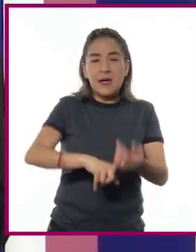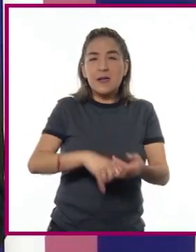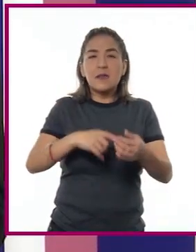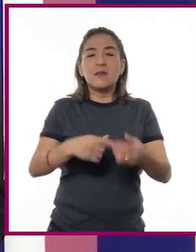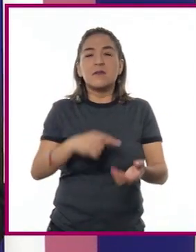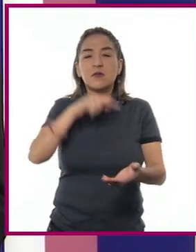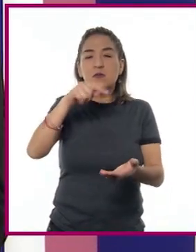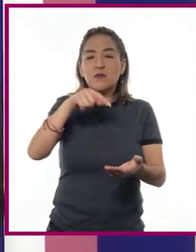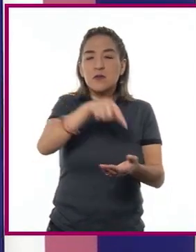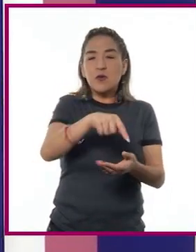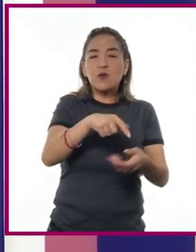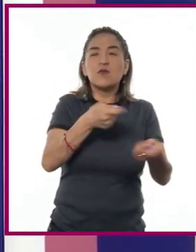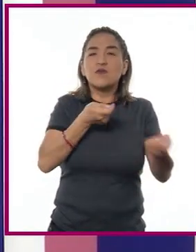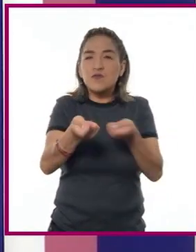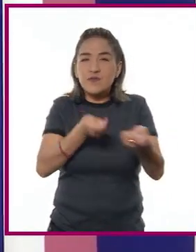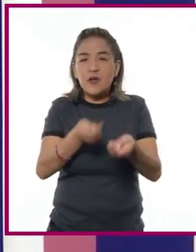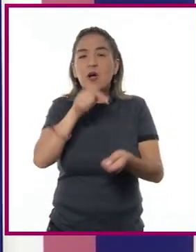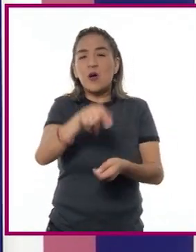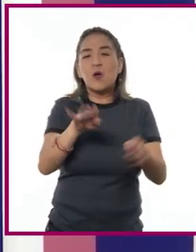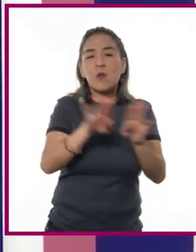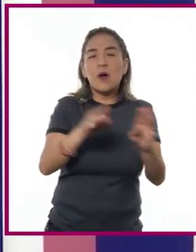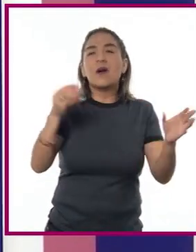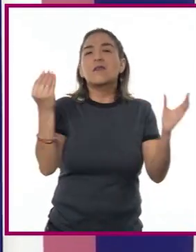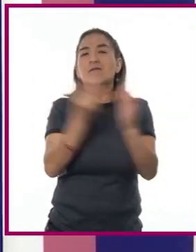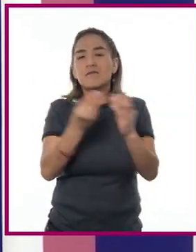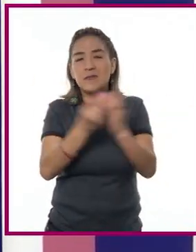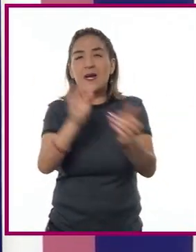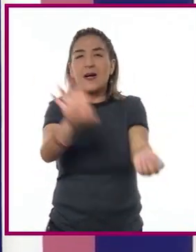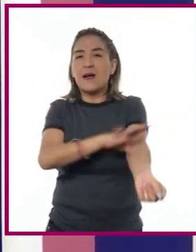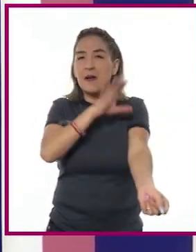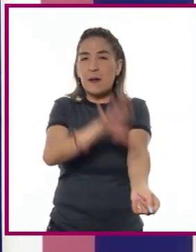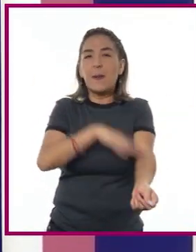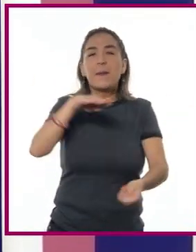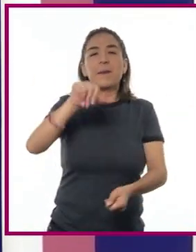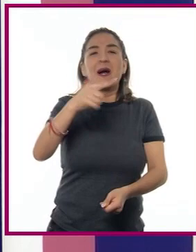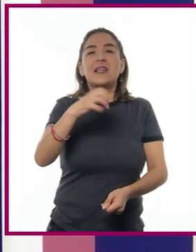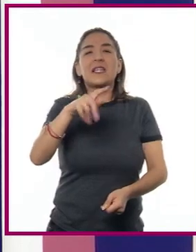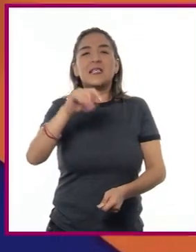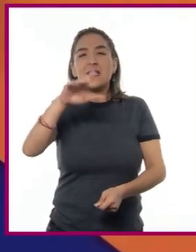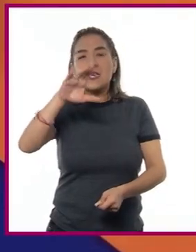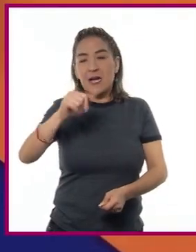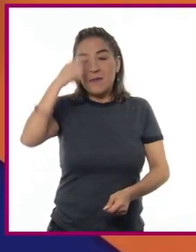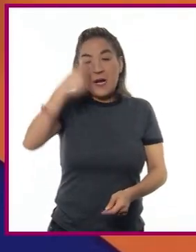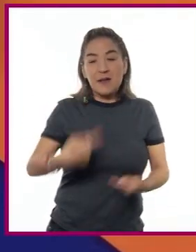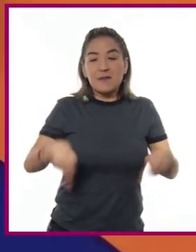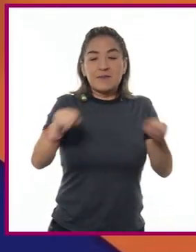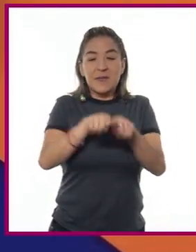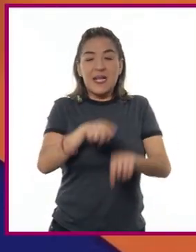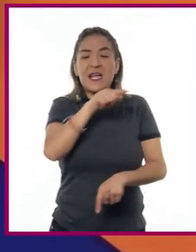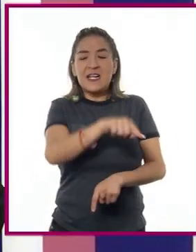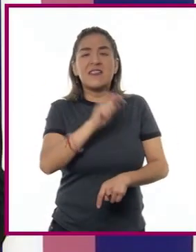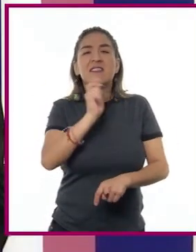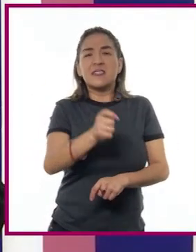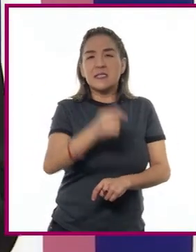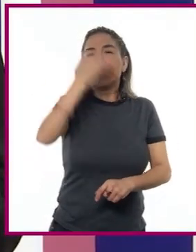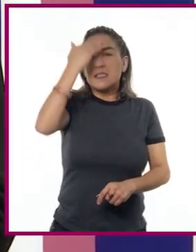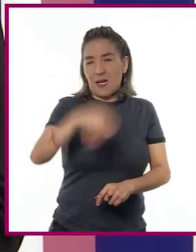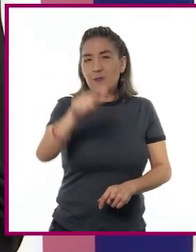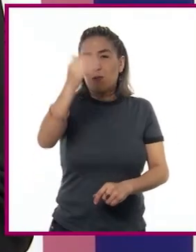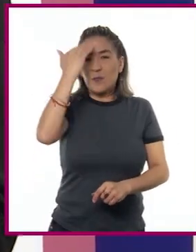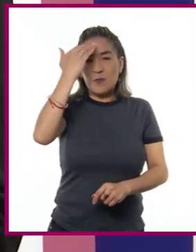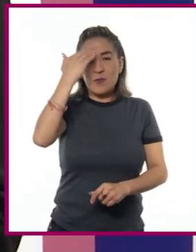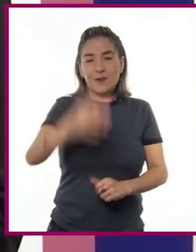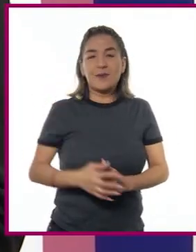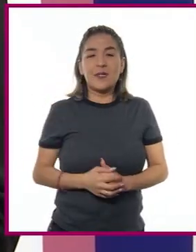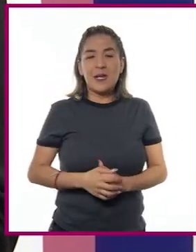emiten partículas cargadas por radiación electromagnética para estabilizarse. A eso conocemos de manera general como